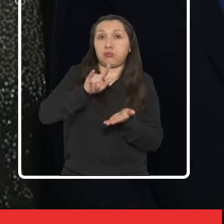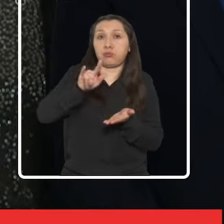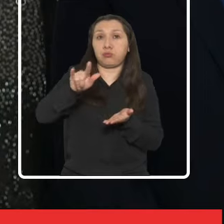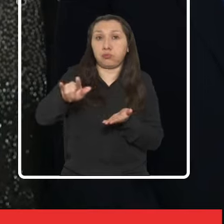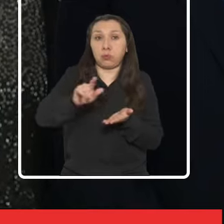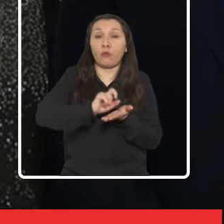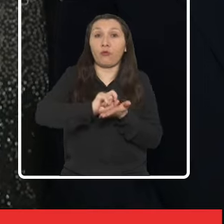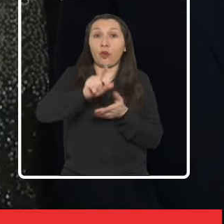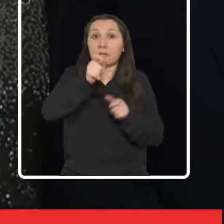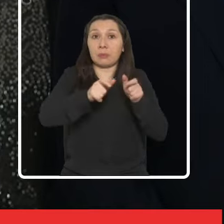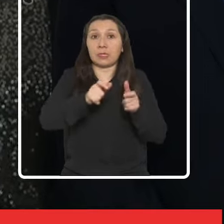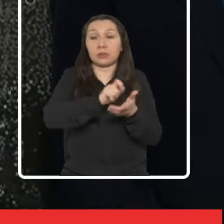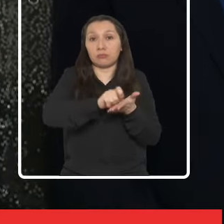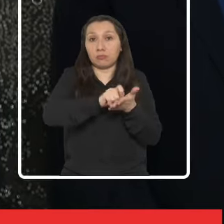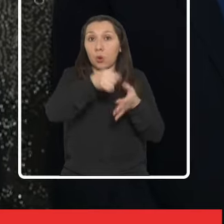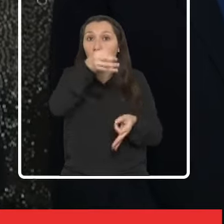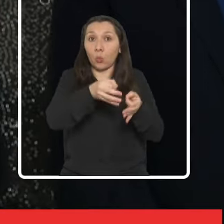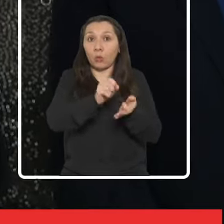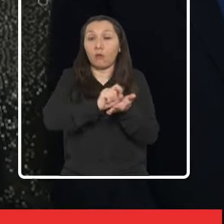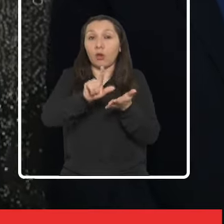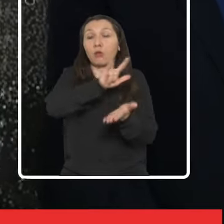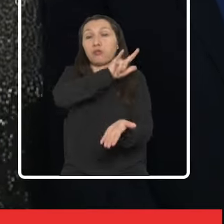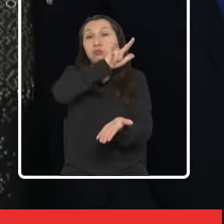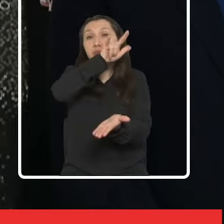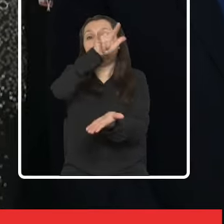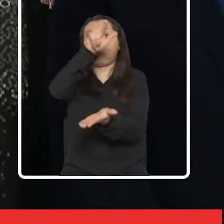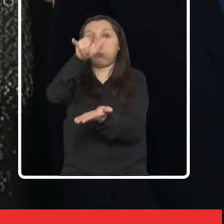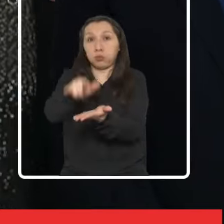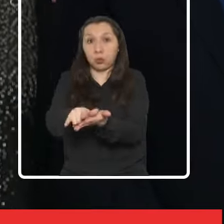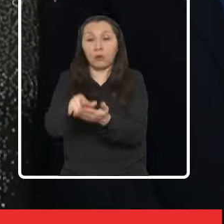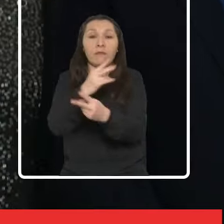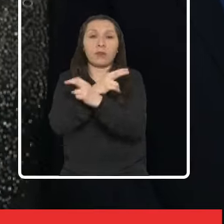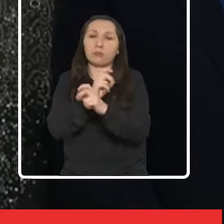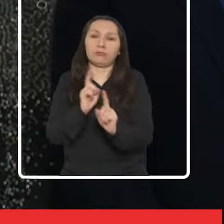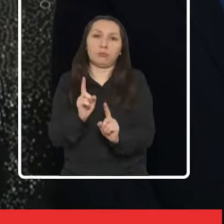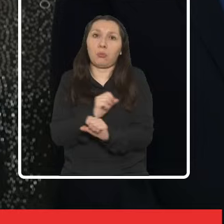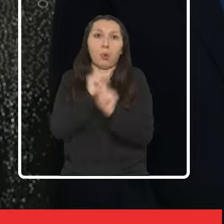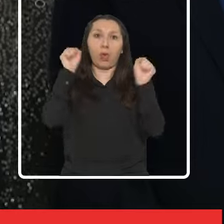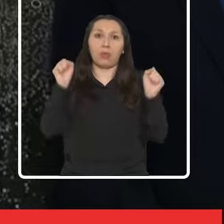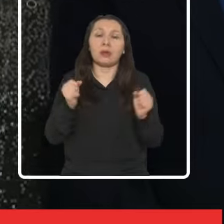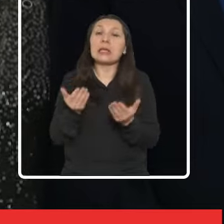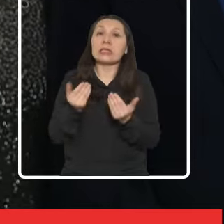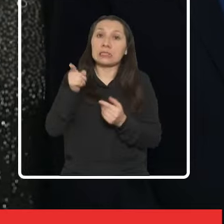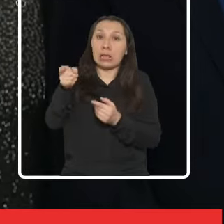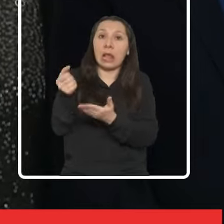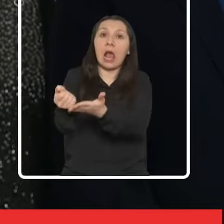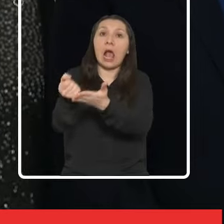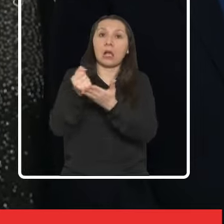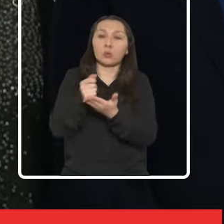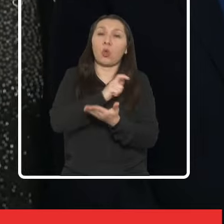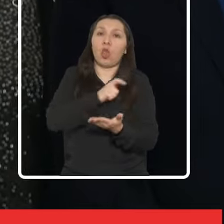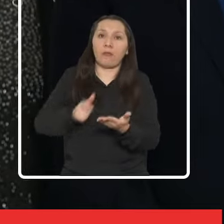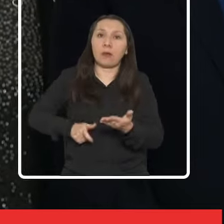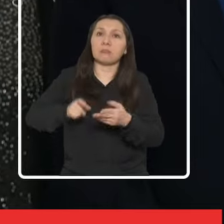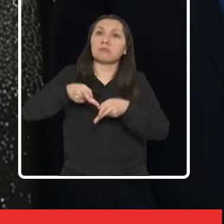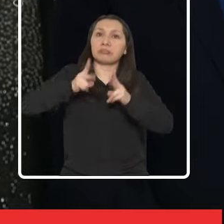con expulsados administrativos o judiciales aterrice en Venezuela. Necesito la colaboración del gobierno para